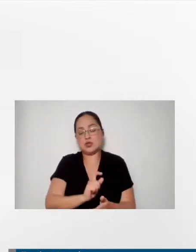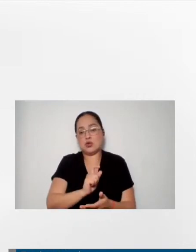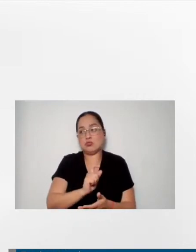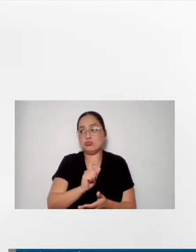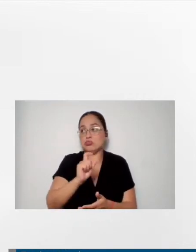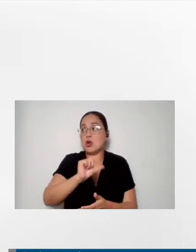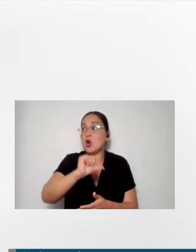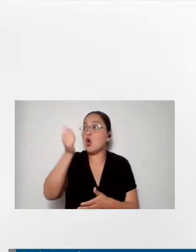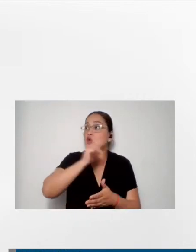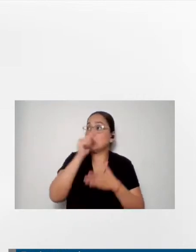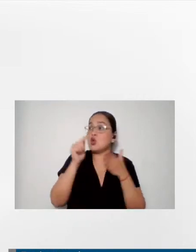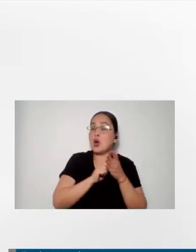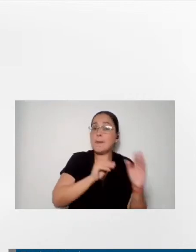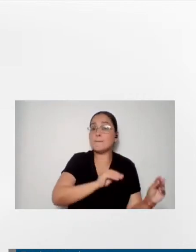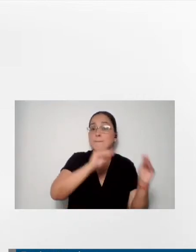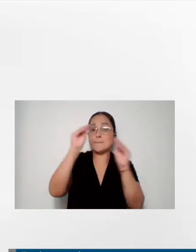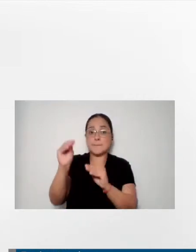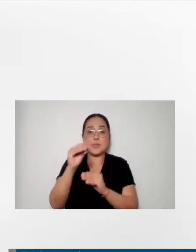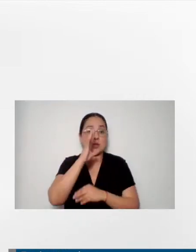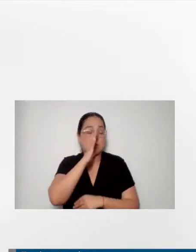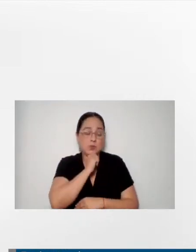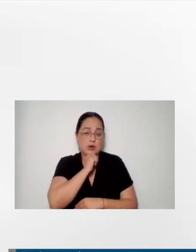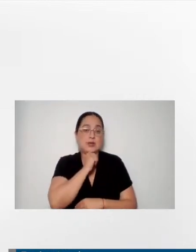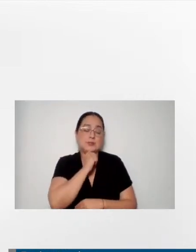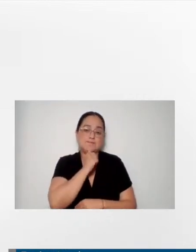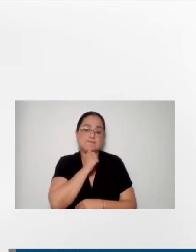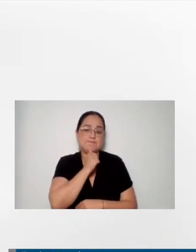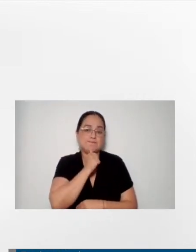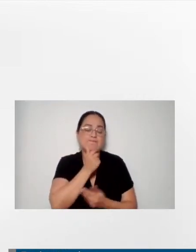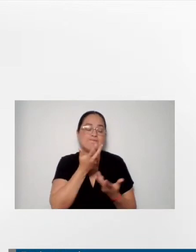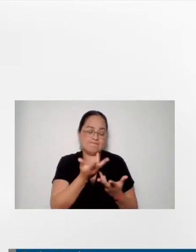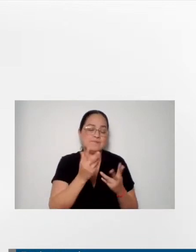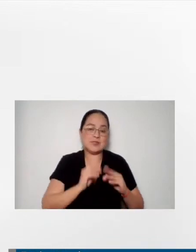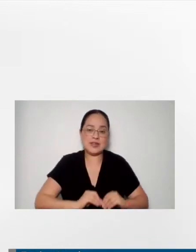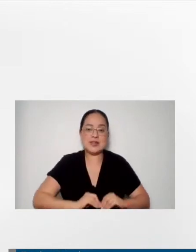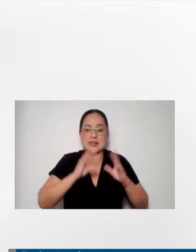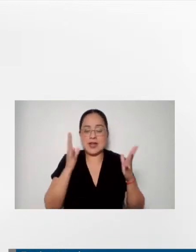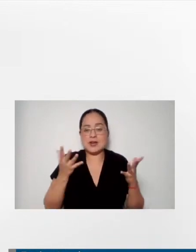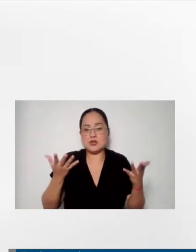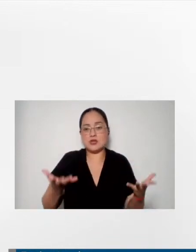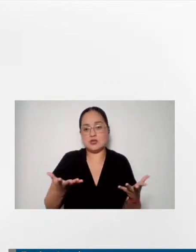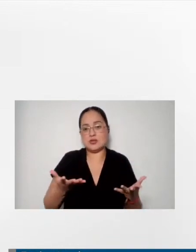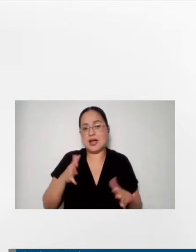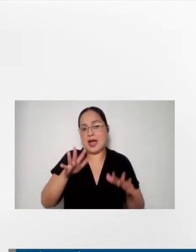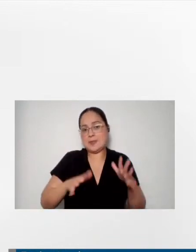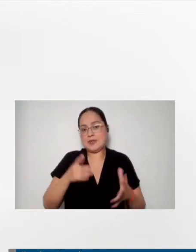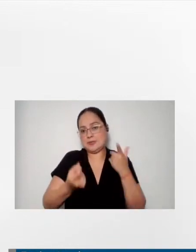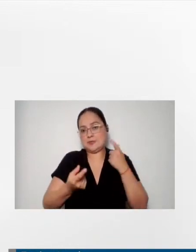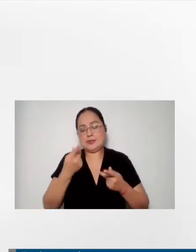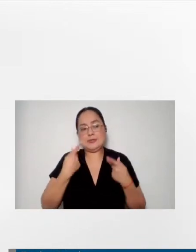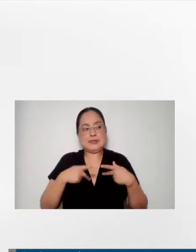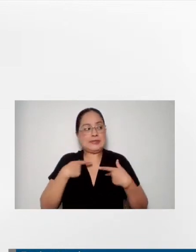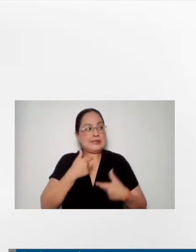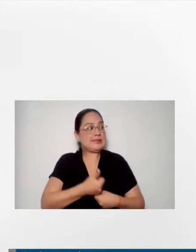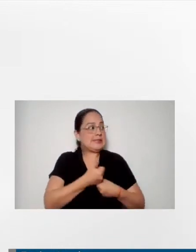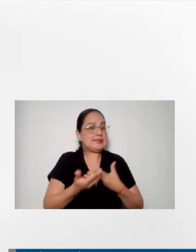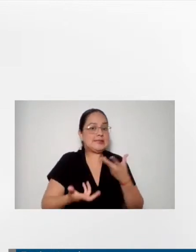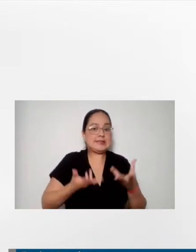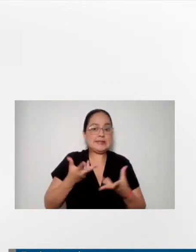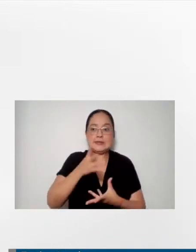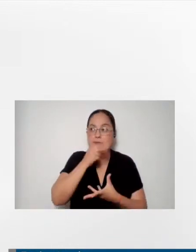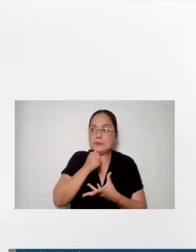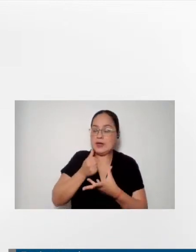ciertas personas les podría, pues sí, doler, vamos a decir, ¿no? Y bueno, ya